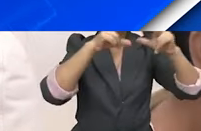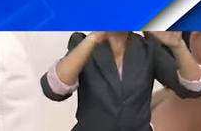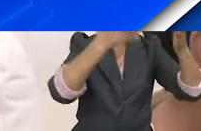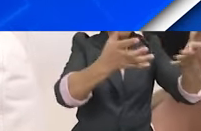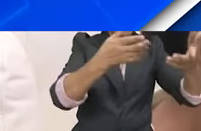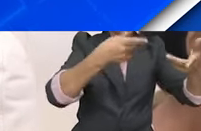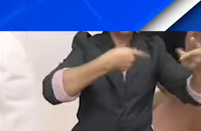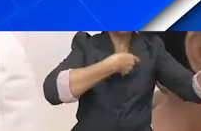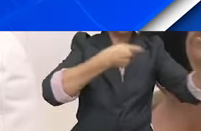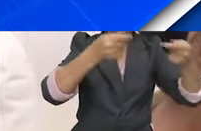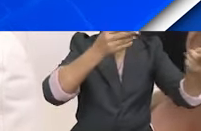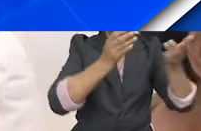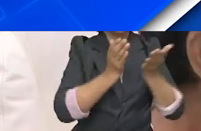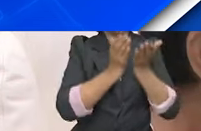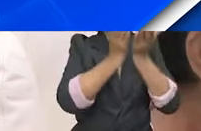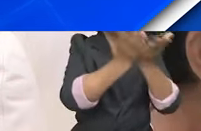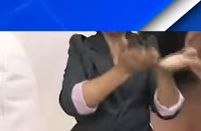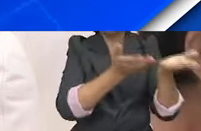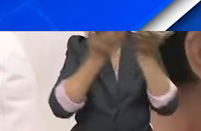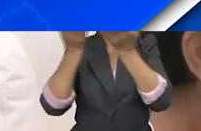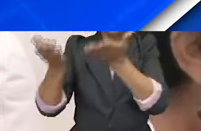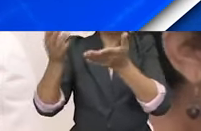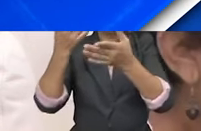trámites portuarios.